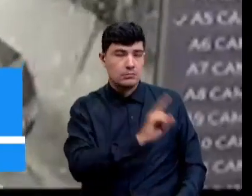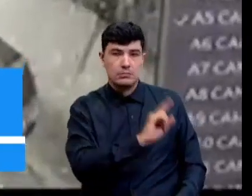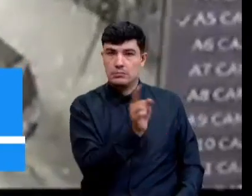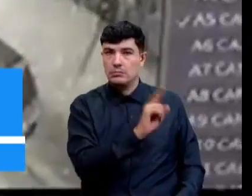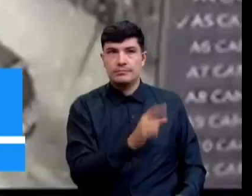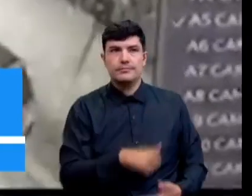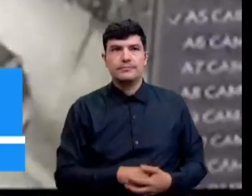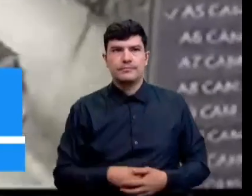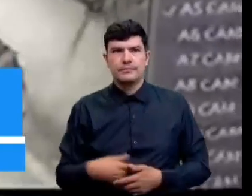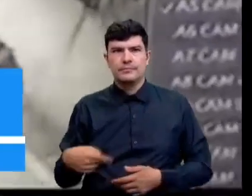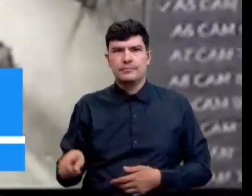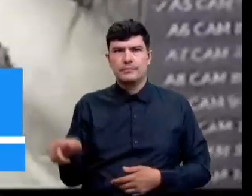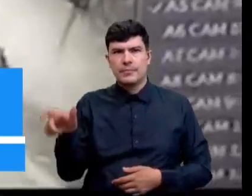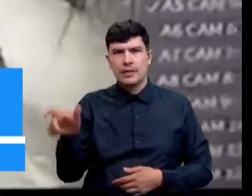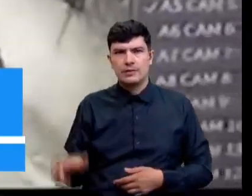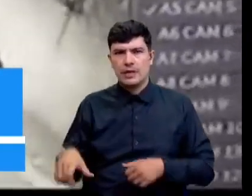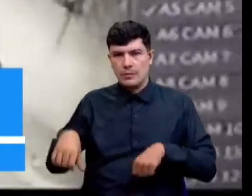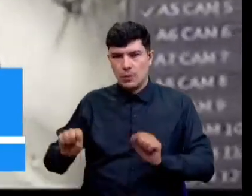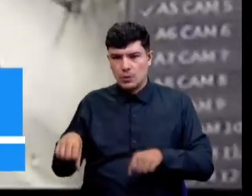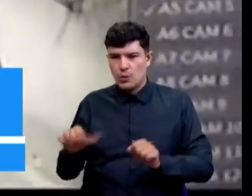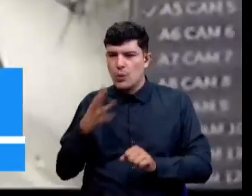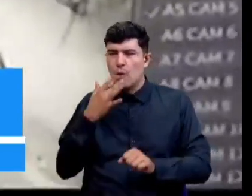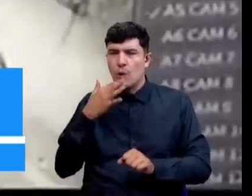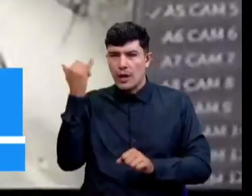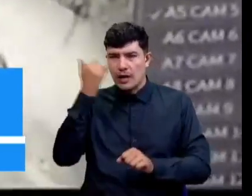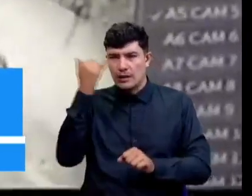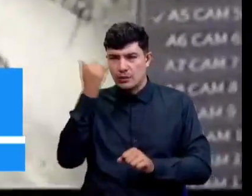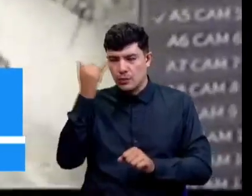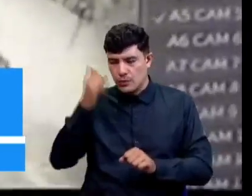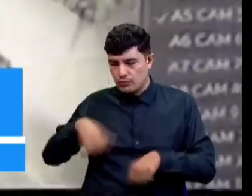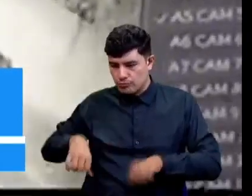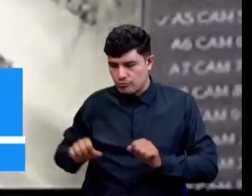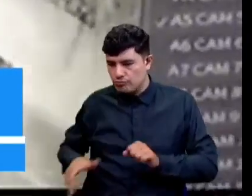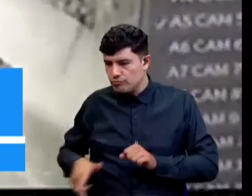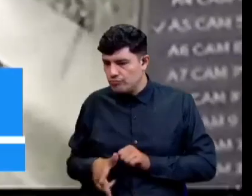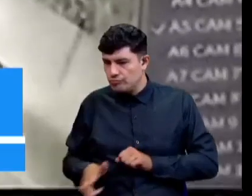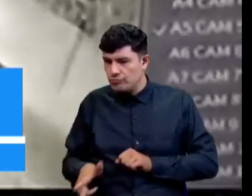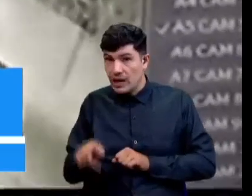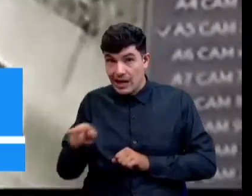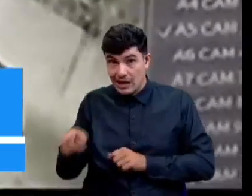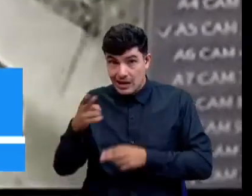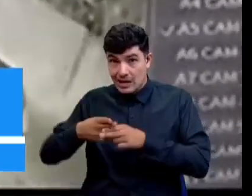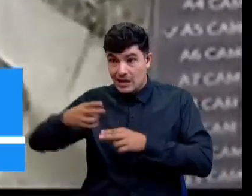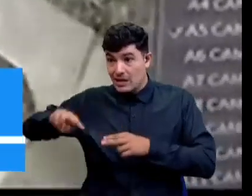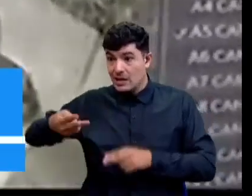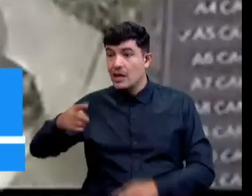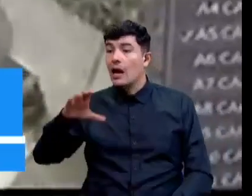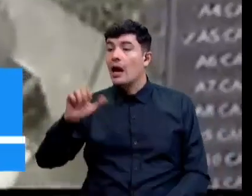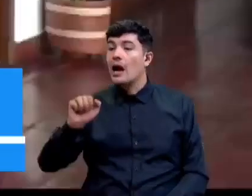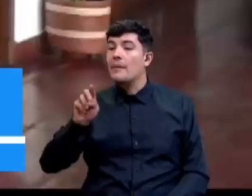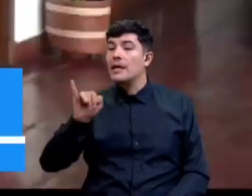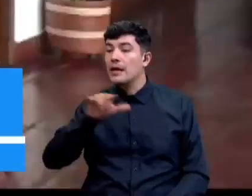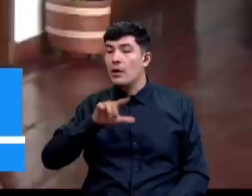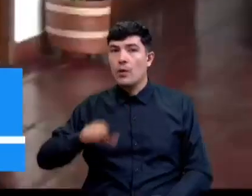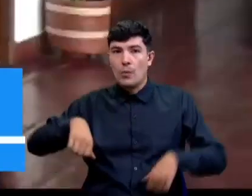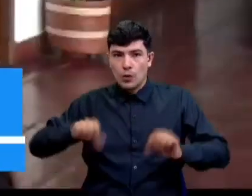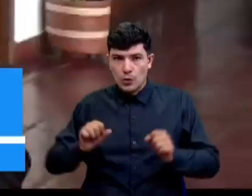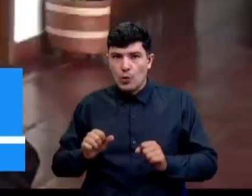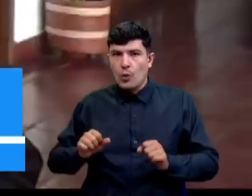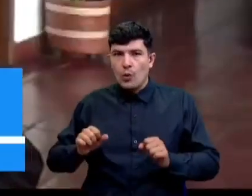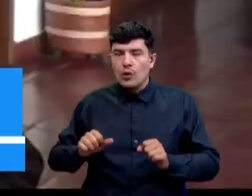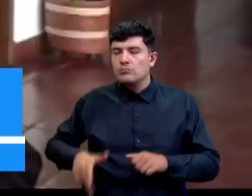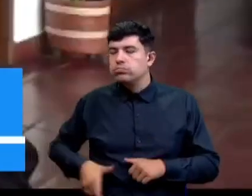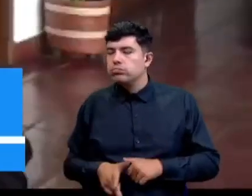se movilizaba en una motocicleta de color azul y es conocido en la zona como alias Camilo. Ya está